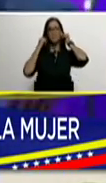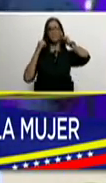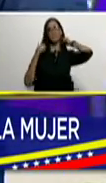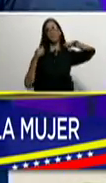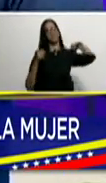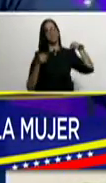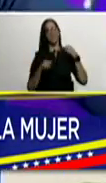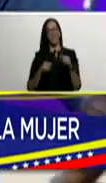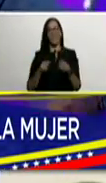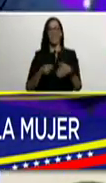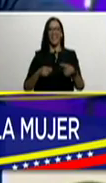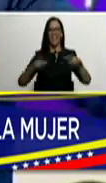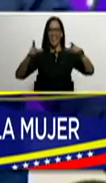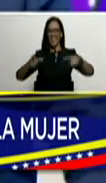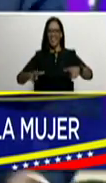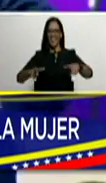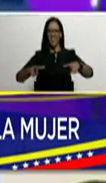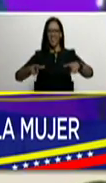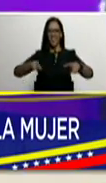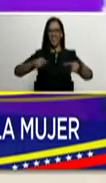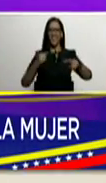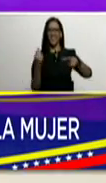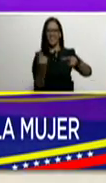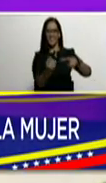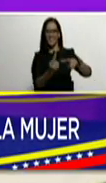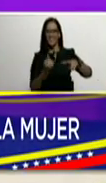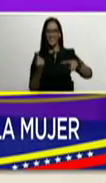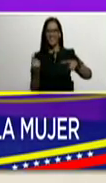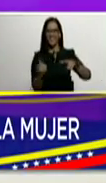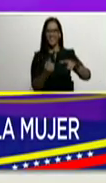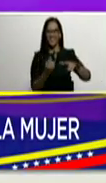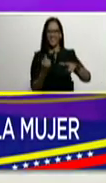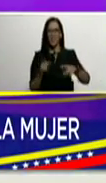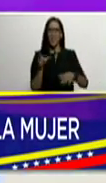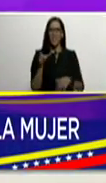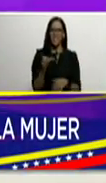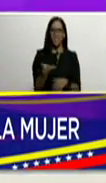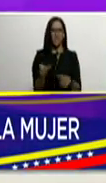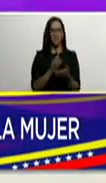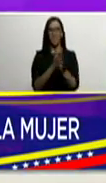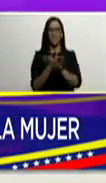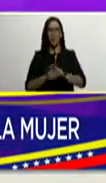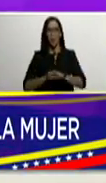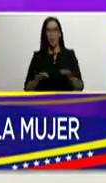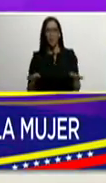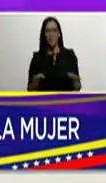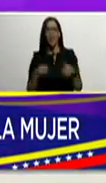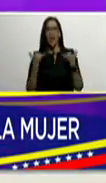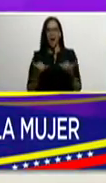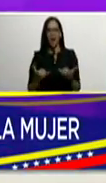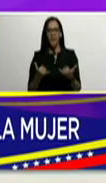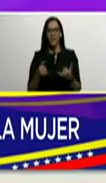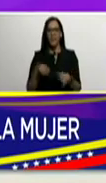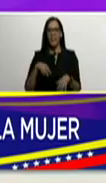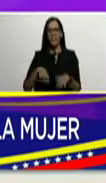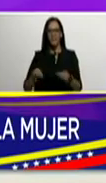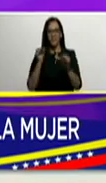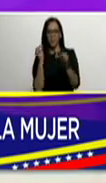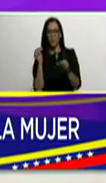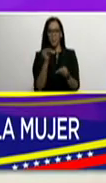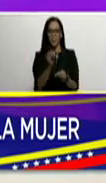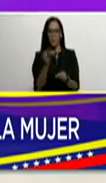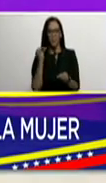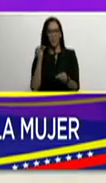acetato. Pon el disco, pon el CD. Ya eso se acabó. Ahora es Spotify.